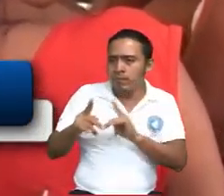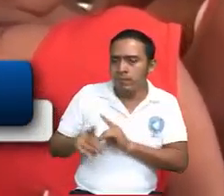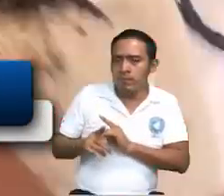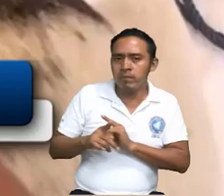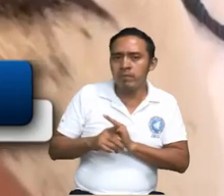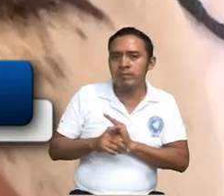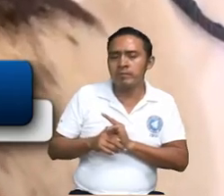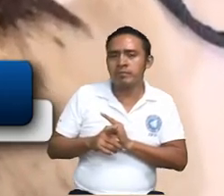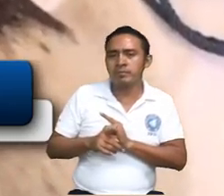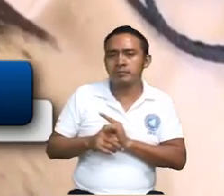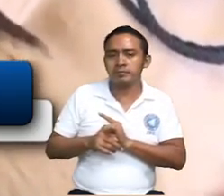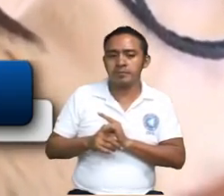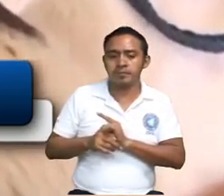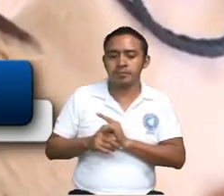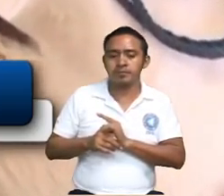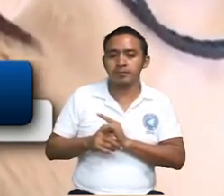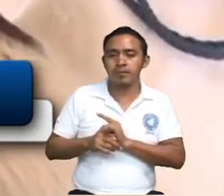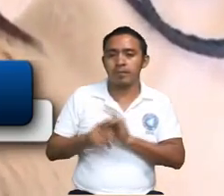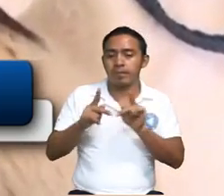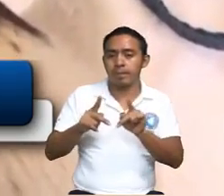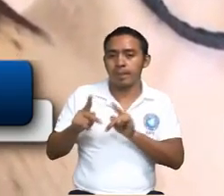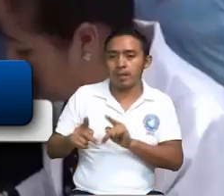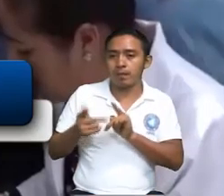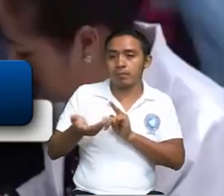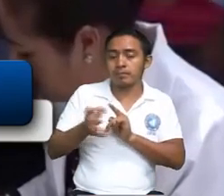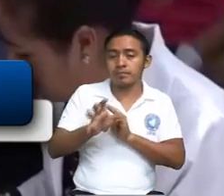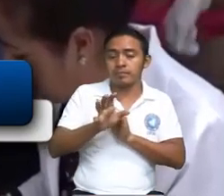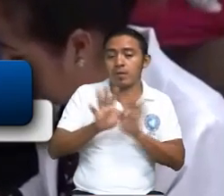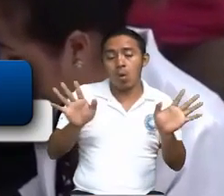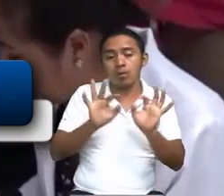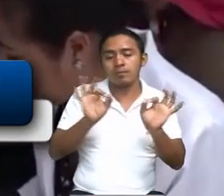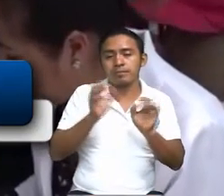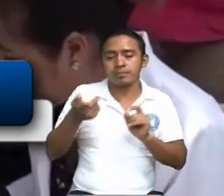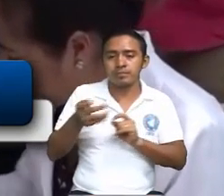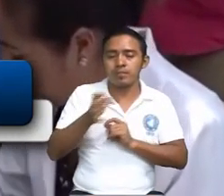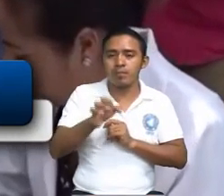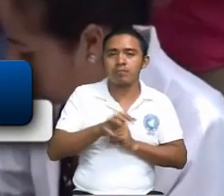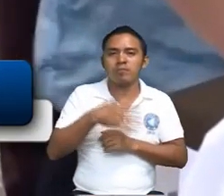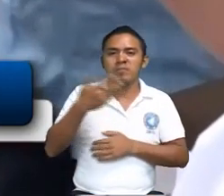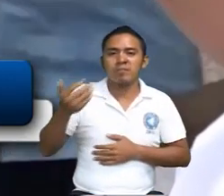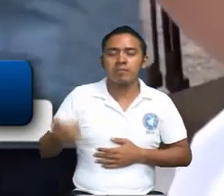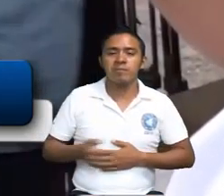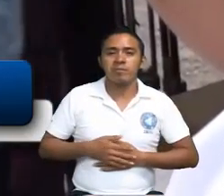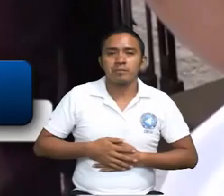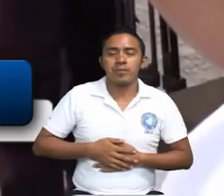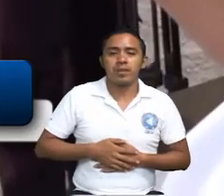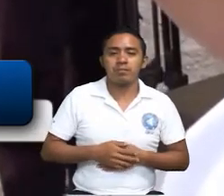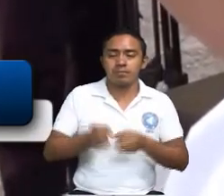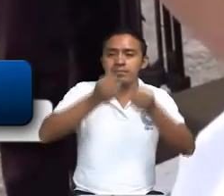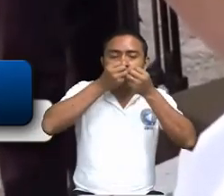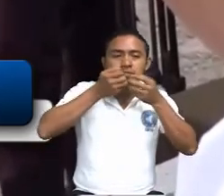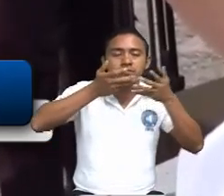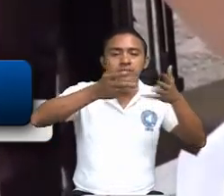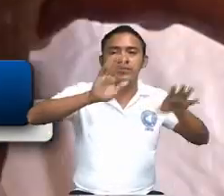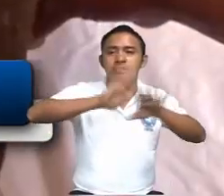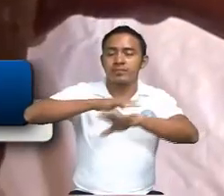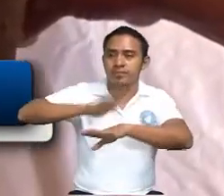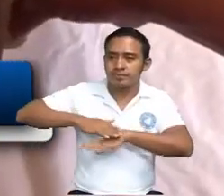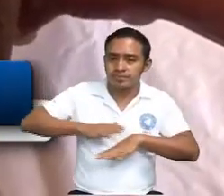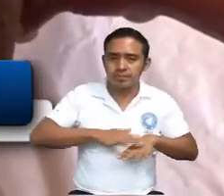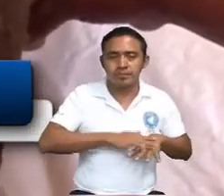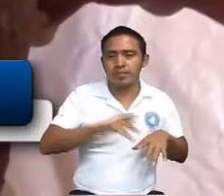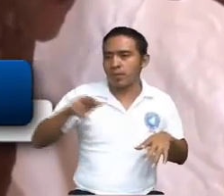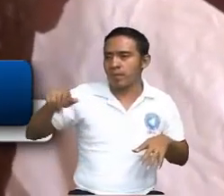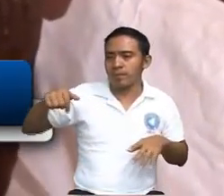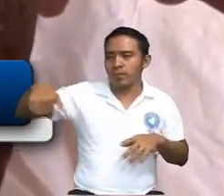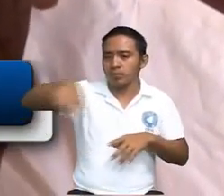la mayor parte de la población canina. Claro. Entonces nosotros previo hacemos lo que es la divulgación a través de estos mismos compañeros, red